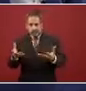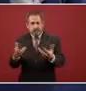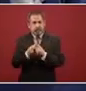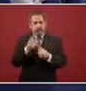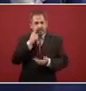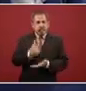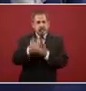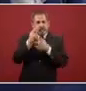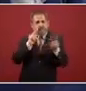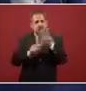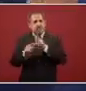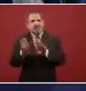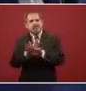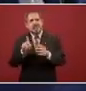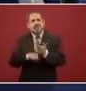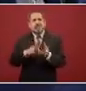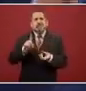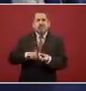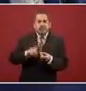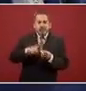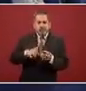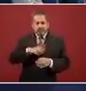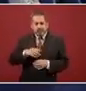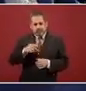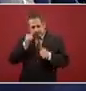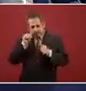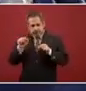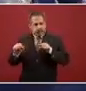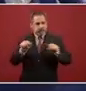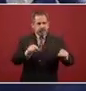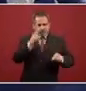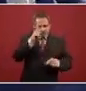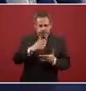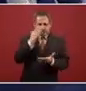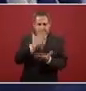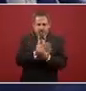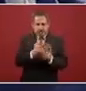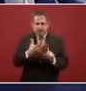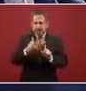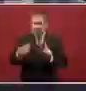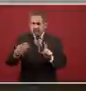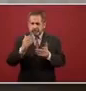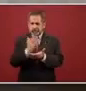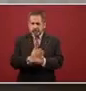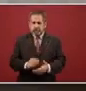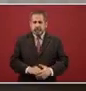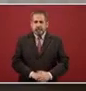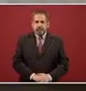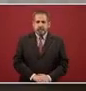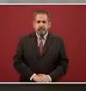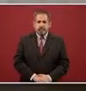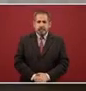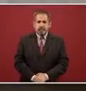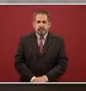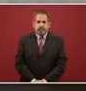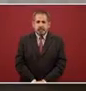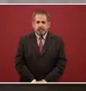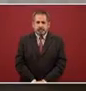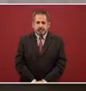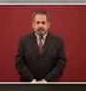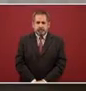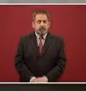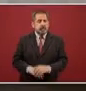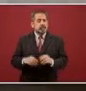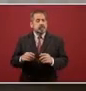nos ayudaría mucho para saber dónde hay que poner atención para frenar una transmisión. Bueno, lo preparamos, yo que mañana les damos ese detalle